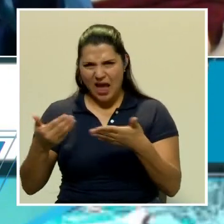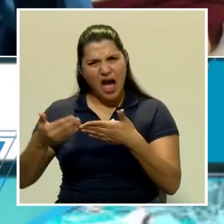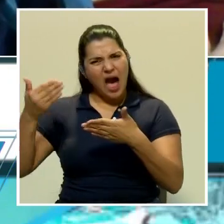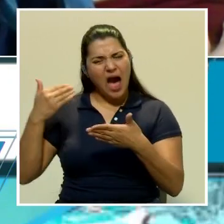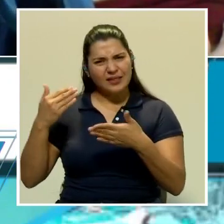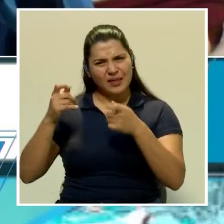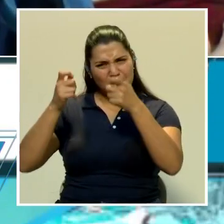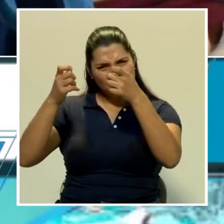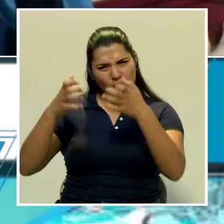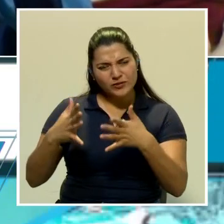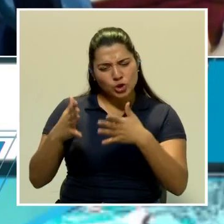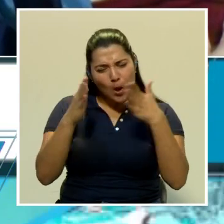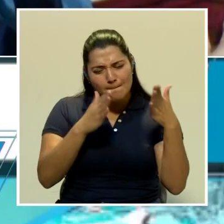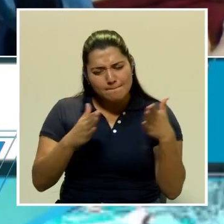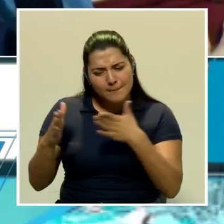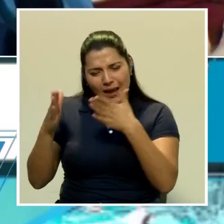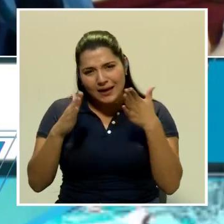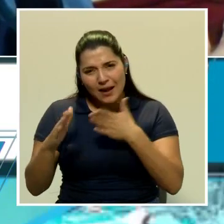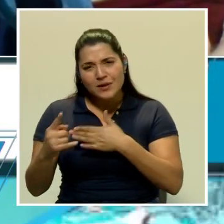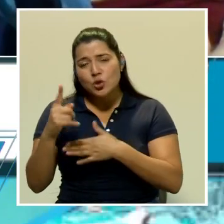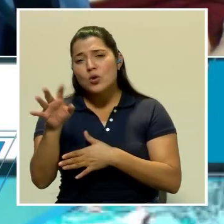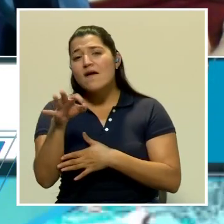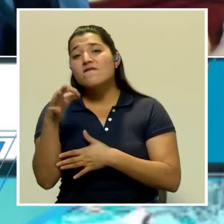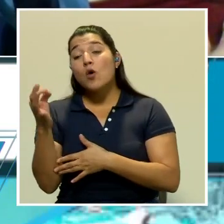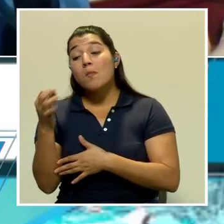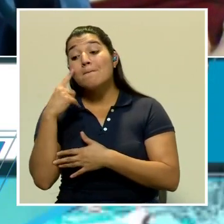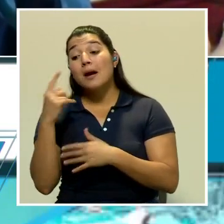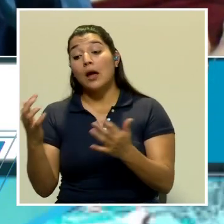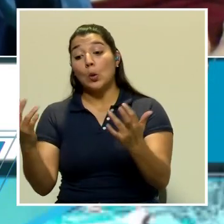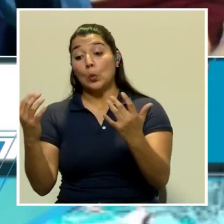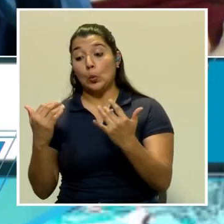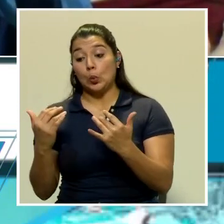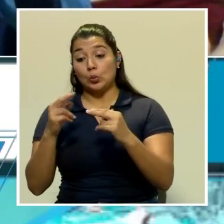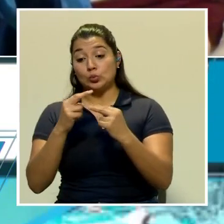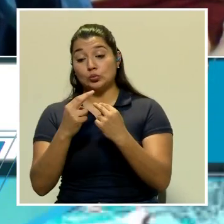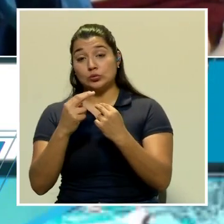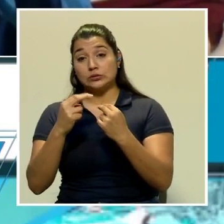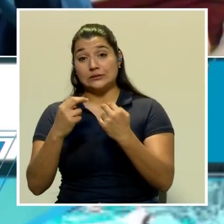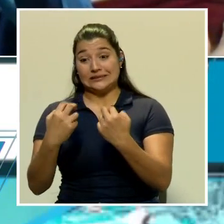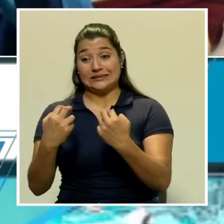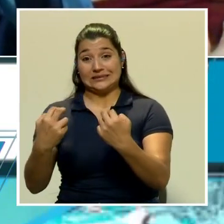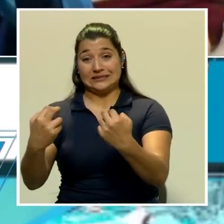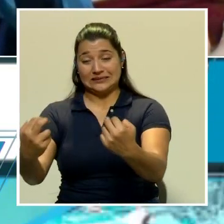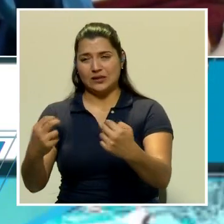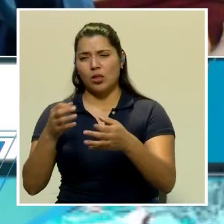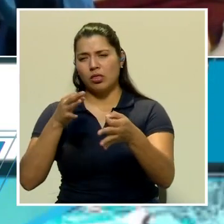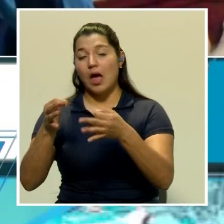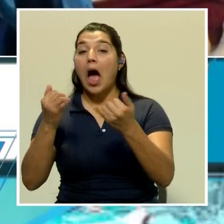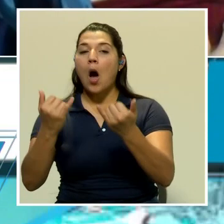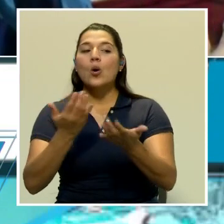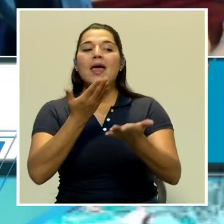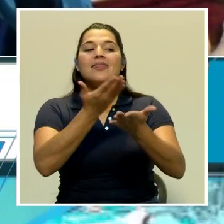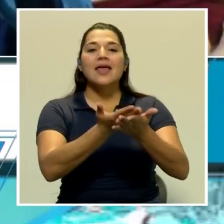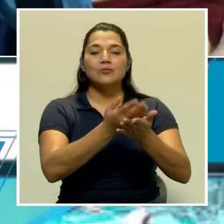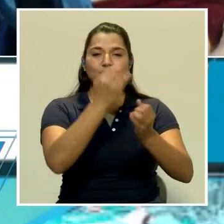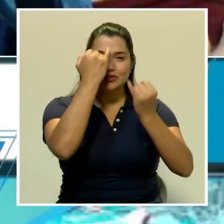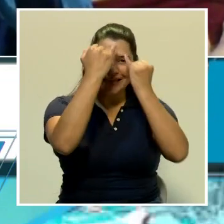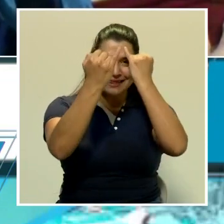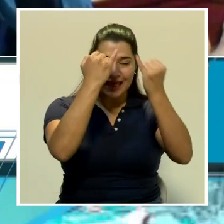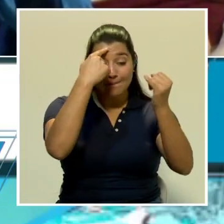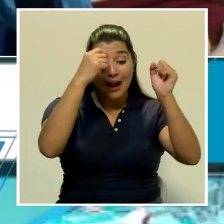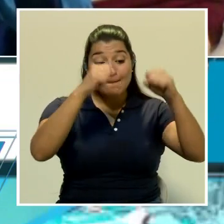maestros planeaban de una forma para la presencialidad, ahora les dimos herramientas para planear a la distancia, y esa guía de